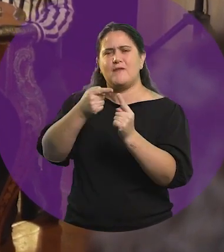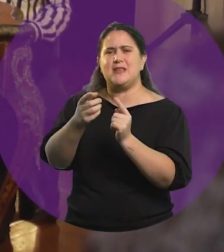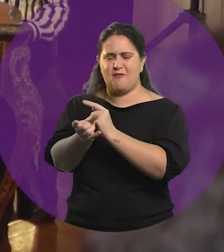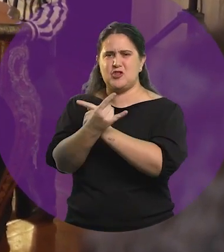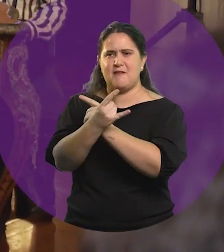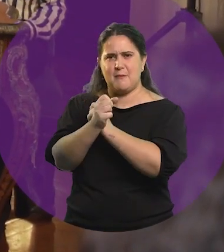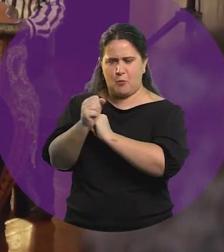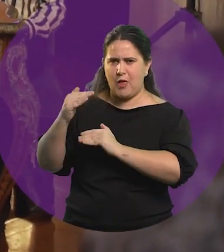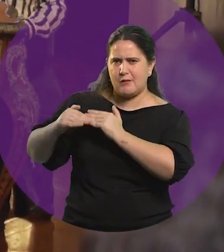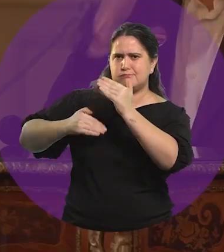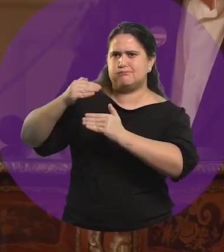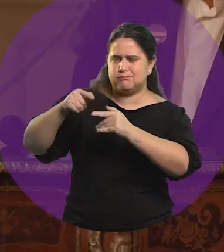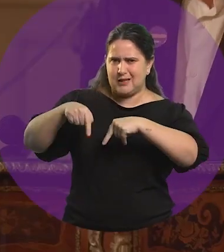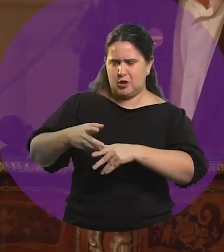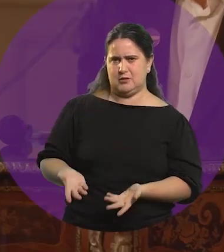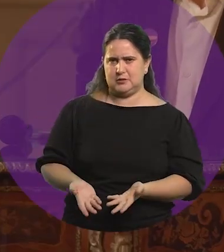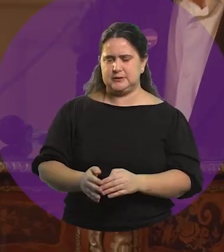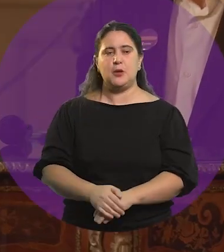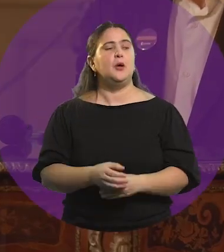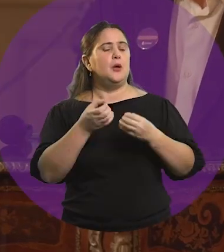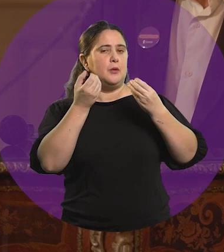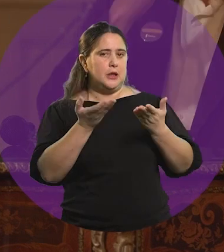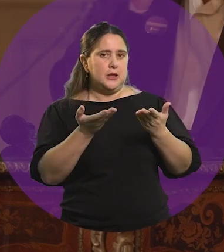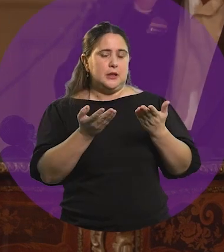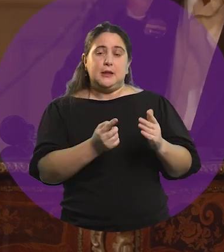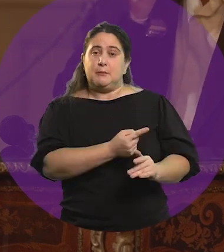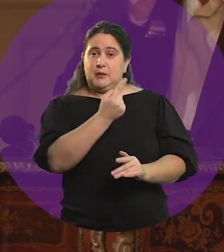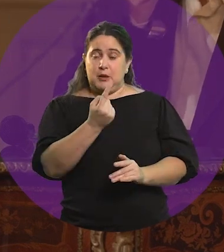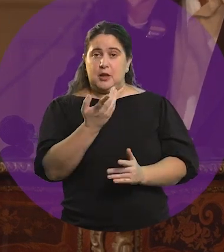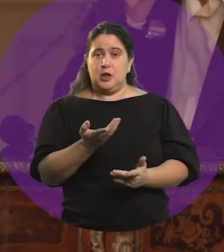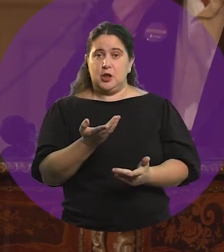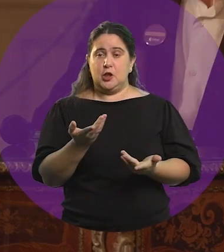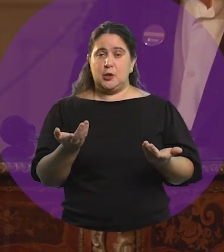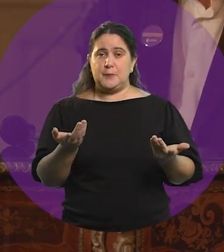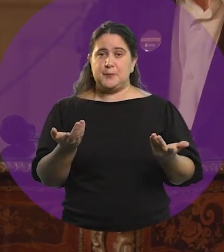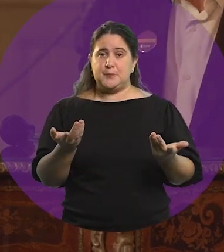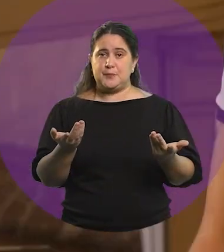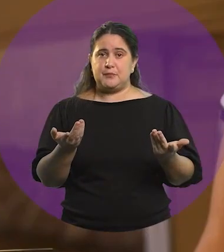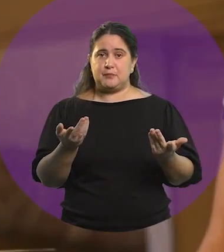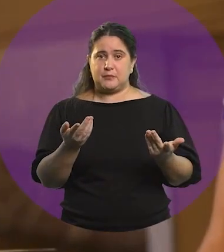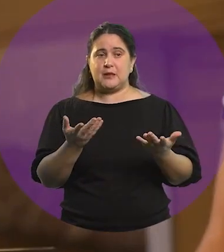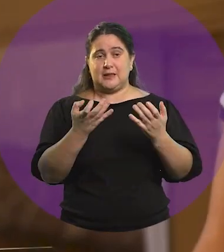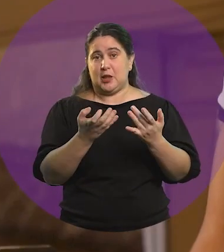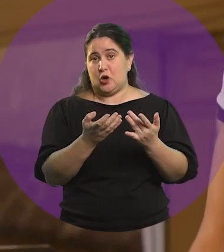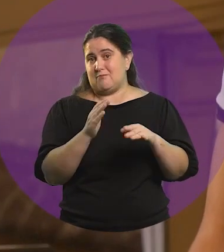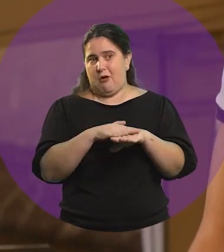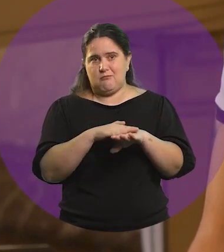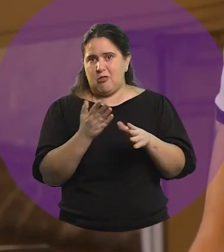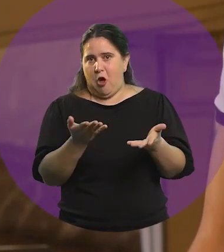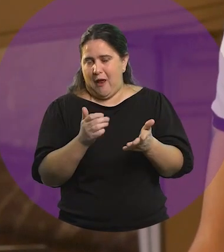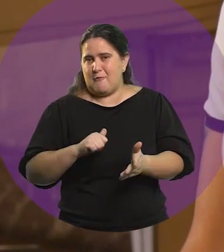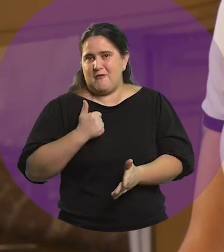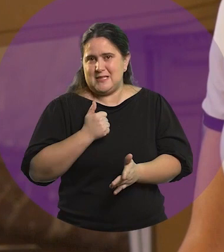de Ceibal para desarrollar este estudio? Bueno, primero y principal, aprovechar la